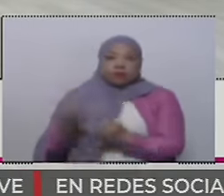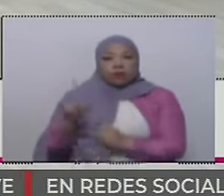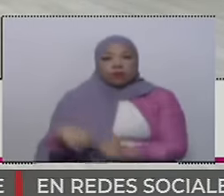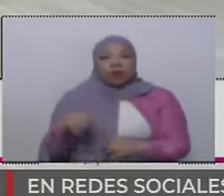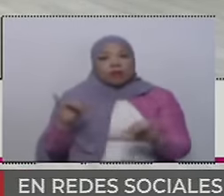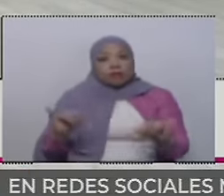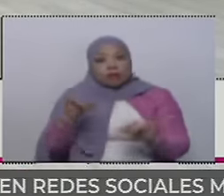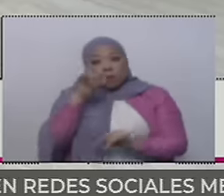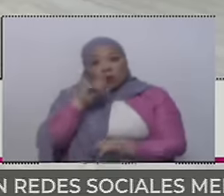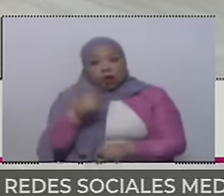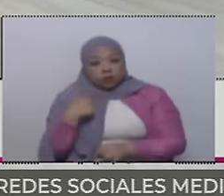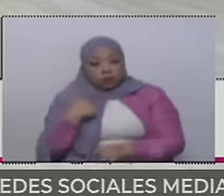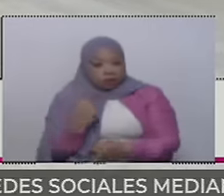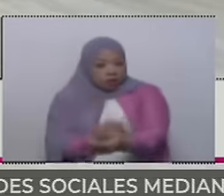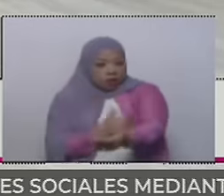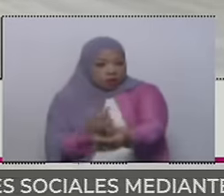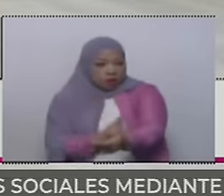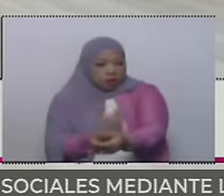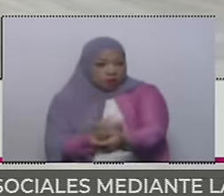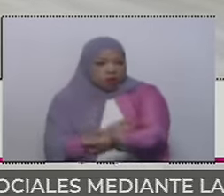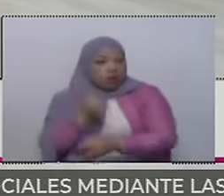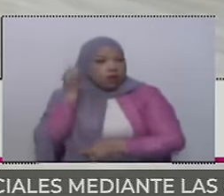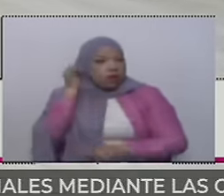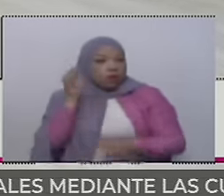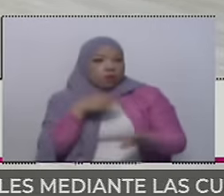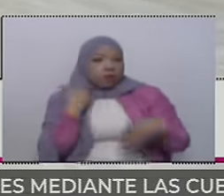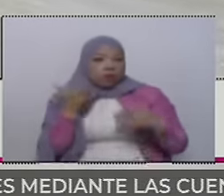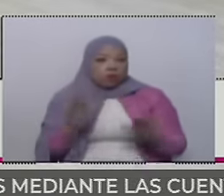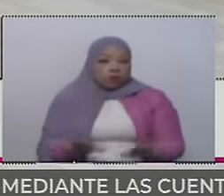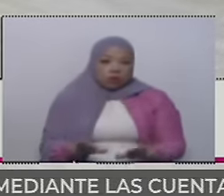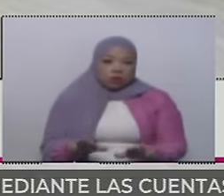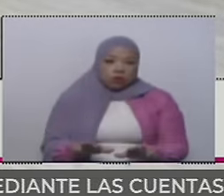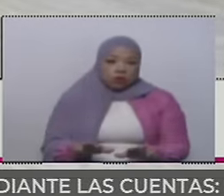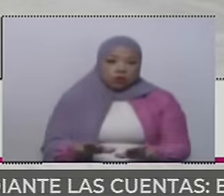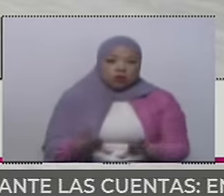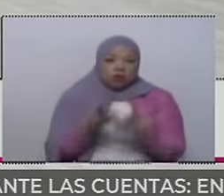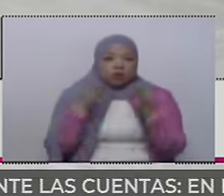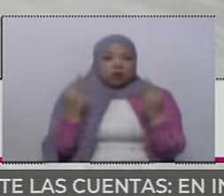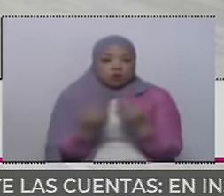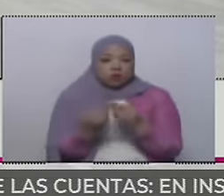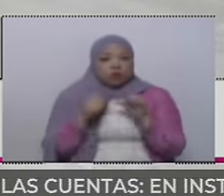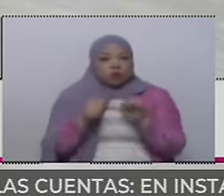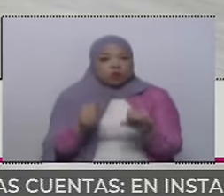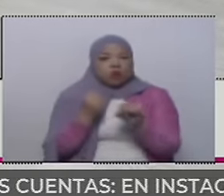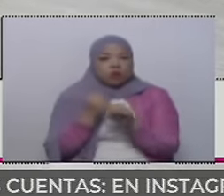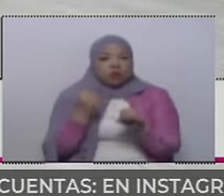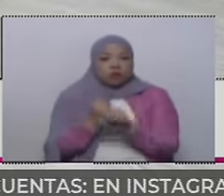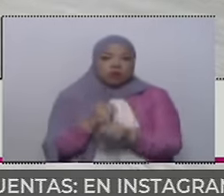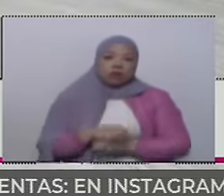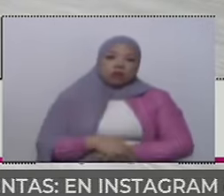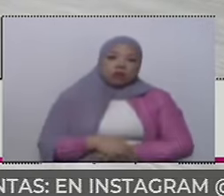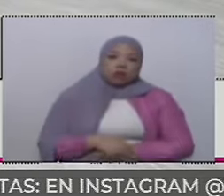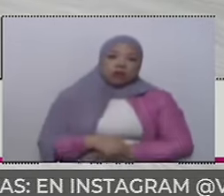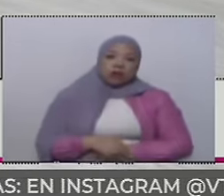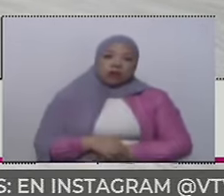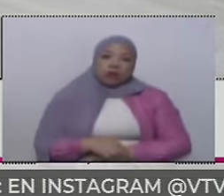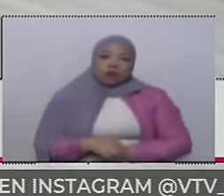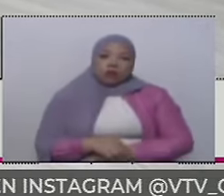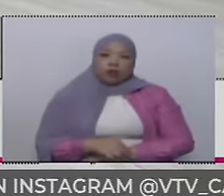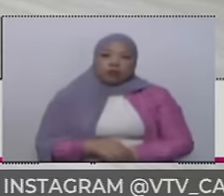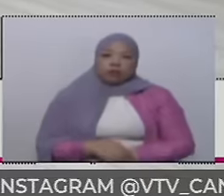mismo año y ella sí falleció, pero nosotros como familia seguimos adelante. Hay que seguir adelante, y es un